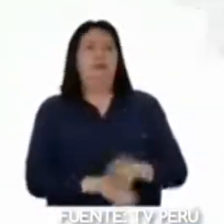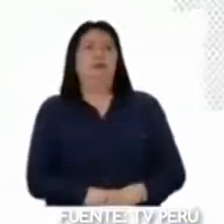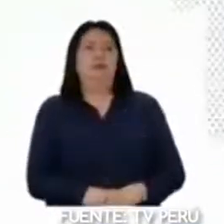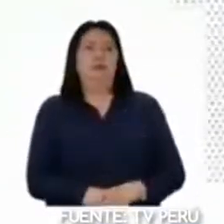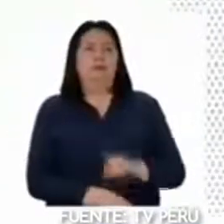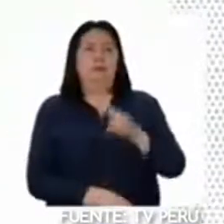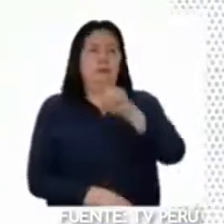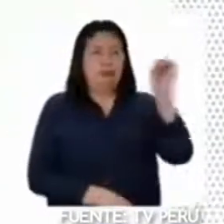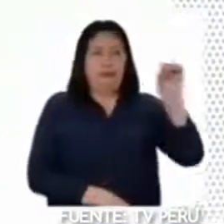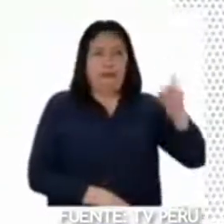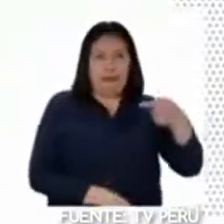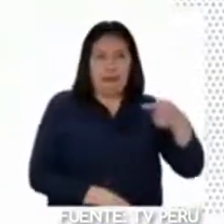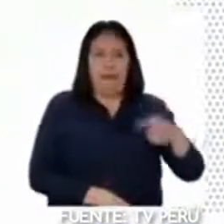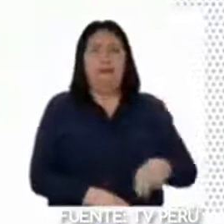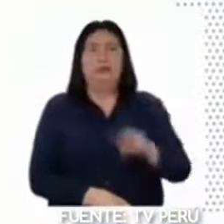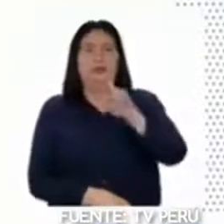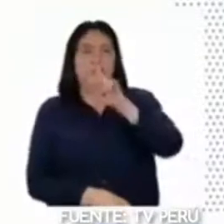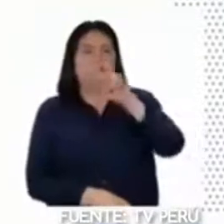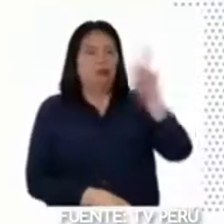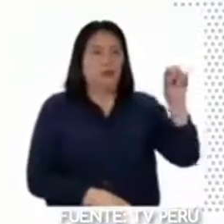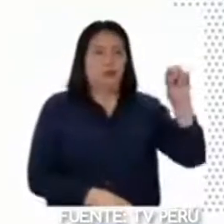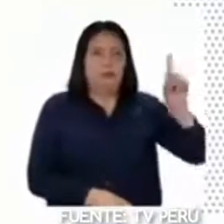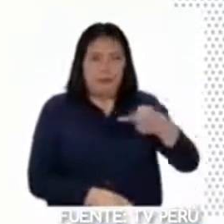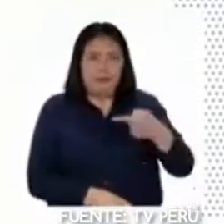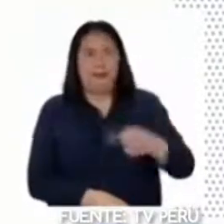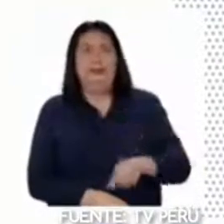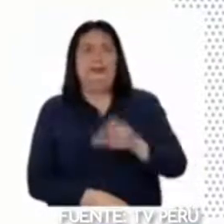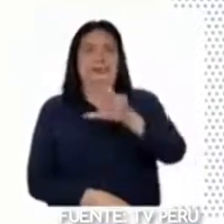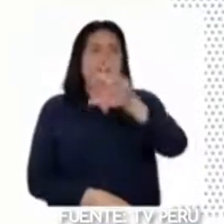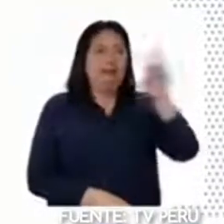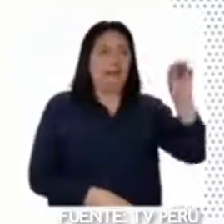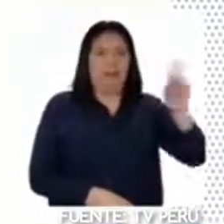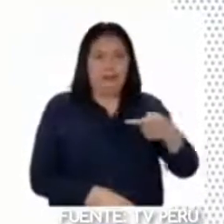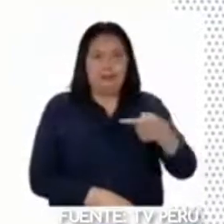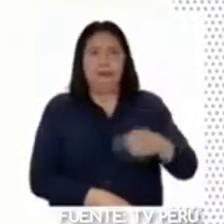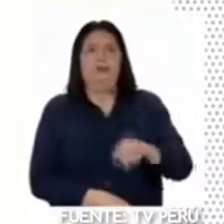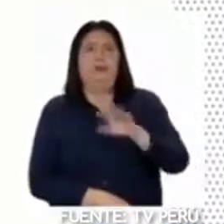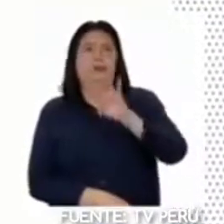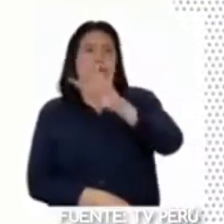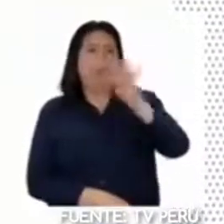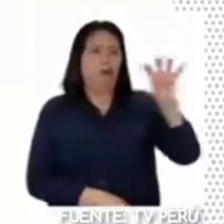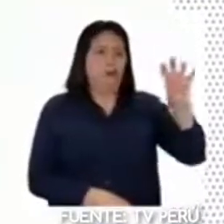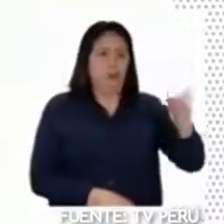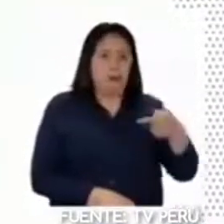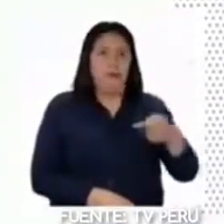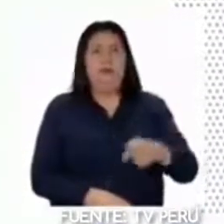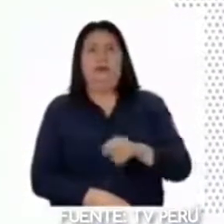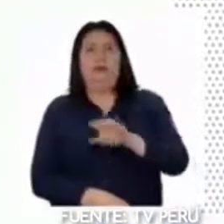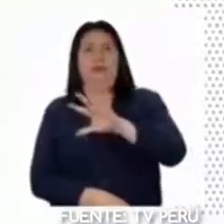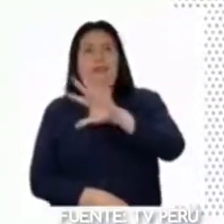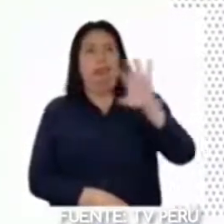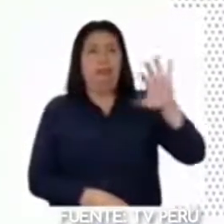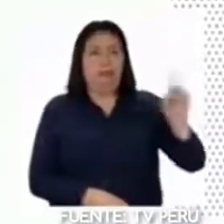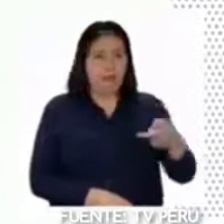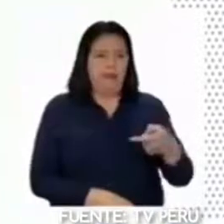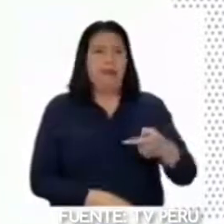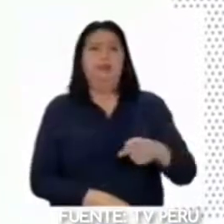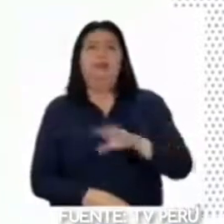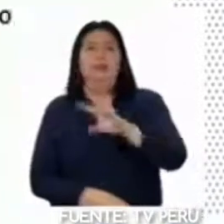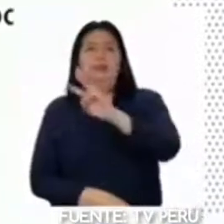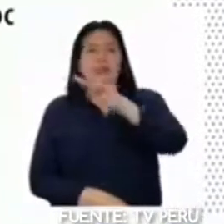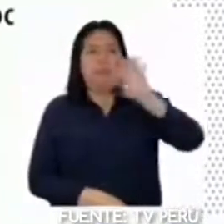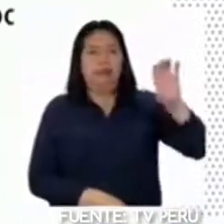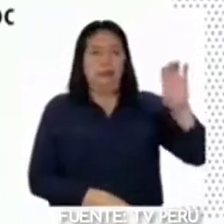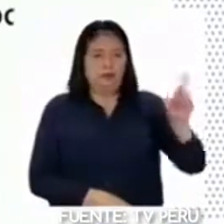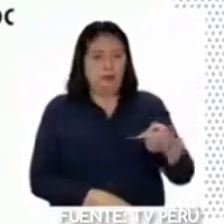¡Empezamos! 100.000, 200.000, 300.000, 400.000,